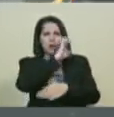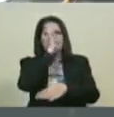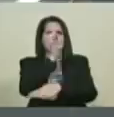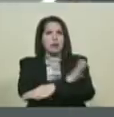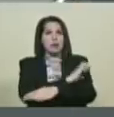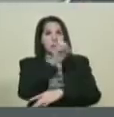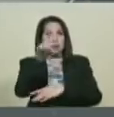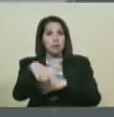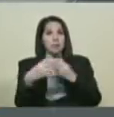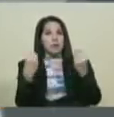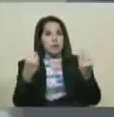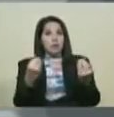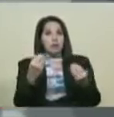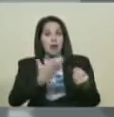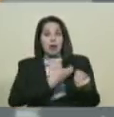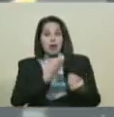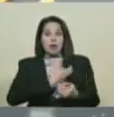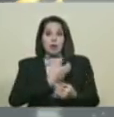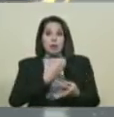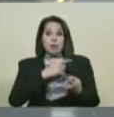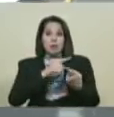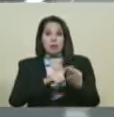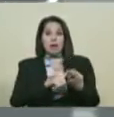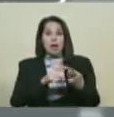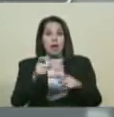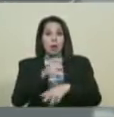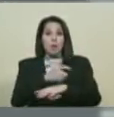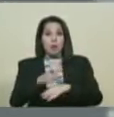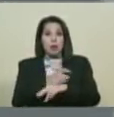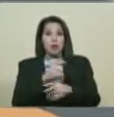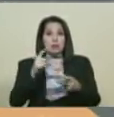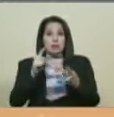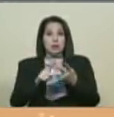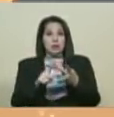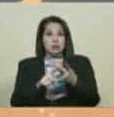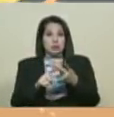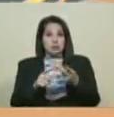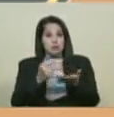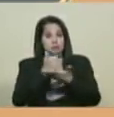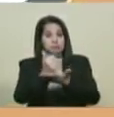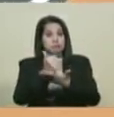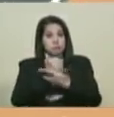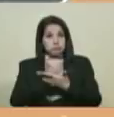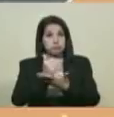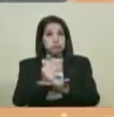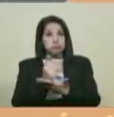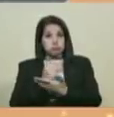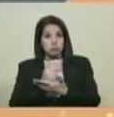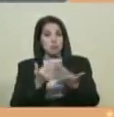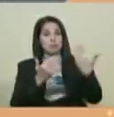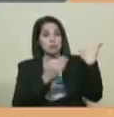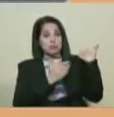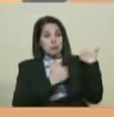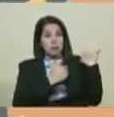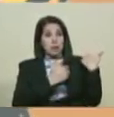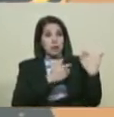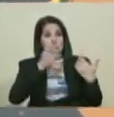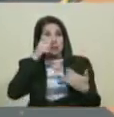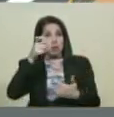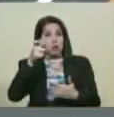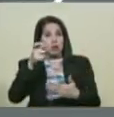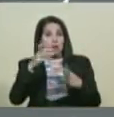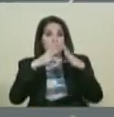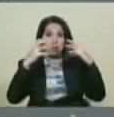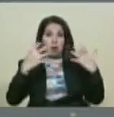donde también las alcaldías y las gobernaciones van a coadyuvar en la responsabilidad de prestar la seguridad a las